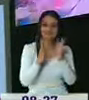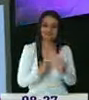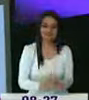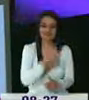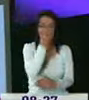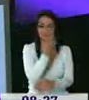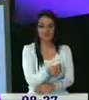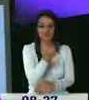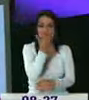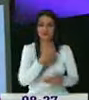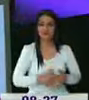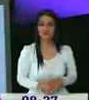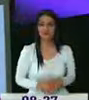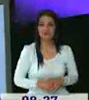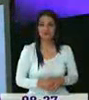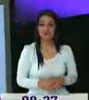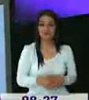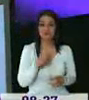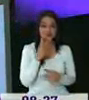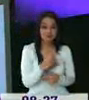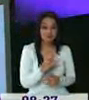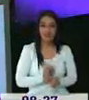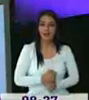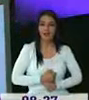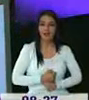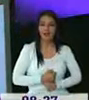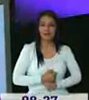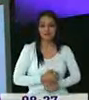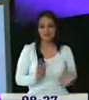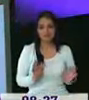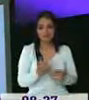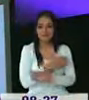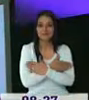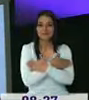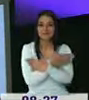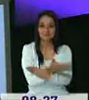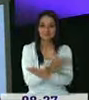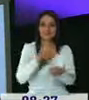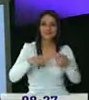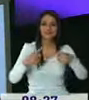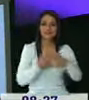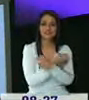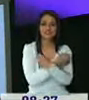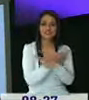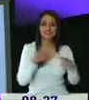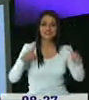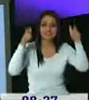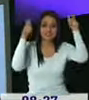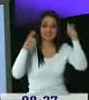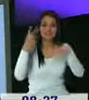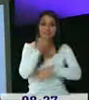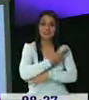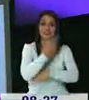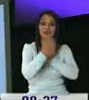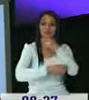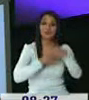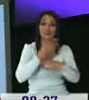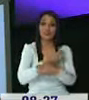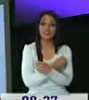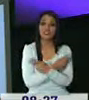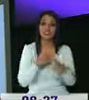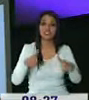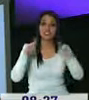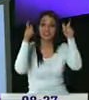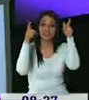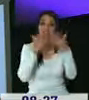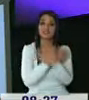para ti. Uno se queda con hambre viendo esto. Felicidades a todos nuestros amigos chefs en el Día Mundial del Chef. Y hoy día, a congratularnos, tienen